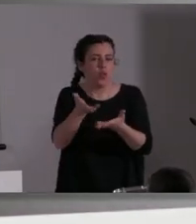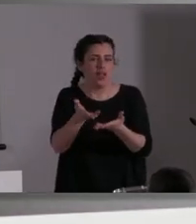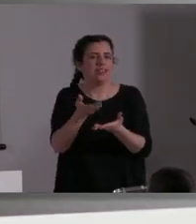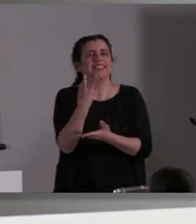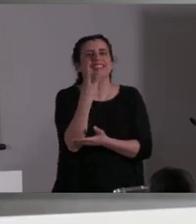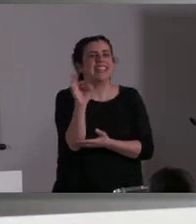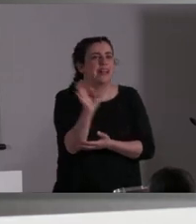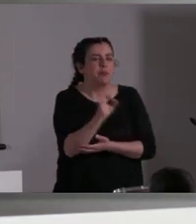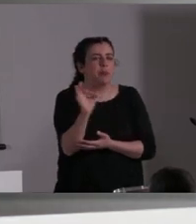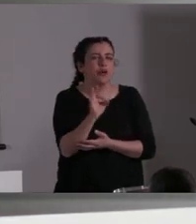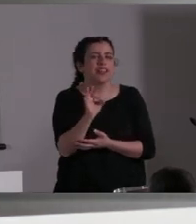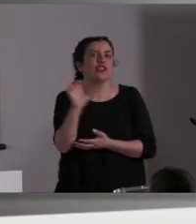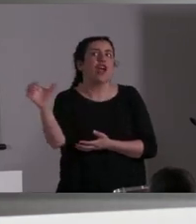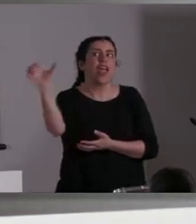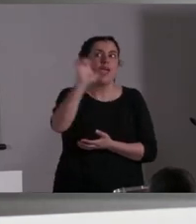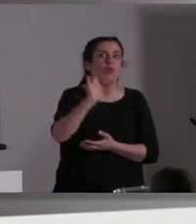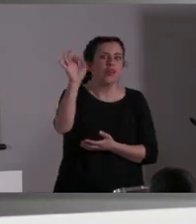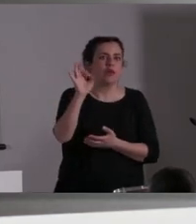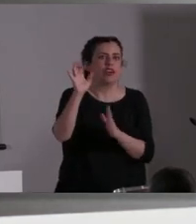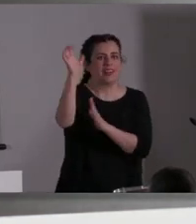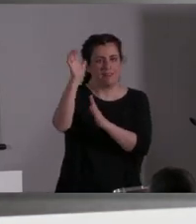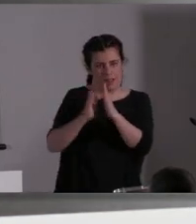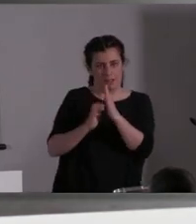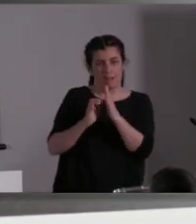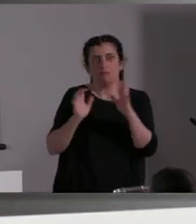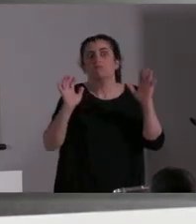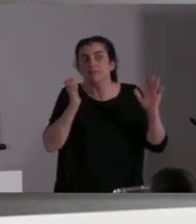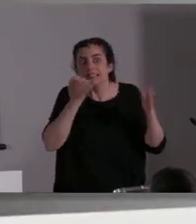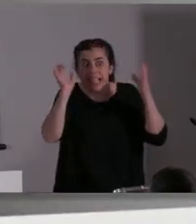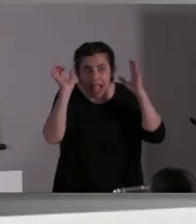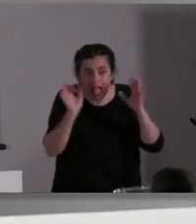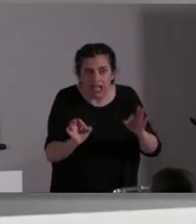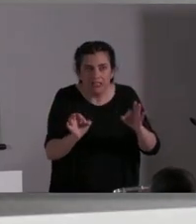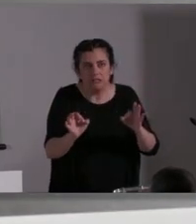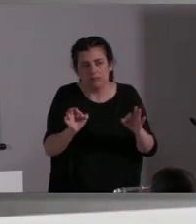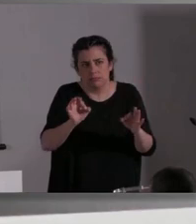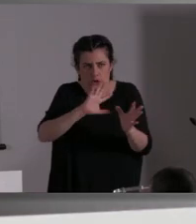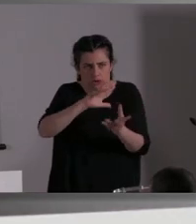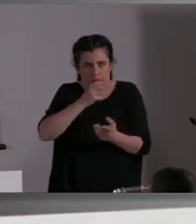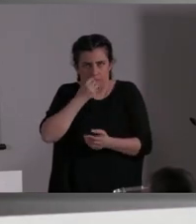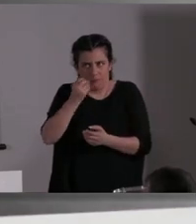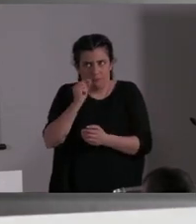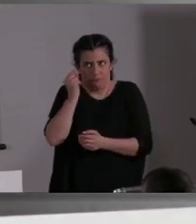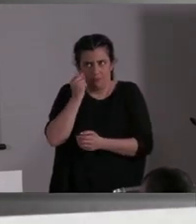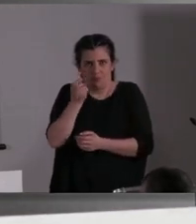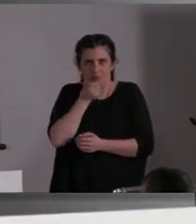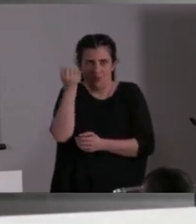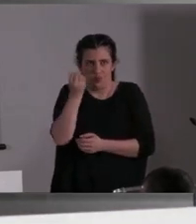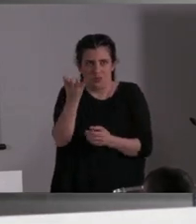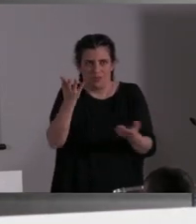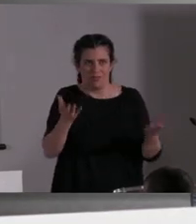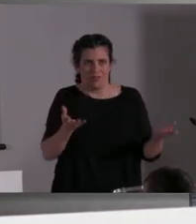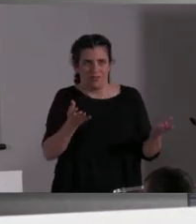de rebaja sobre el Euribor. Si fuese así, si se confirmase esto, es muy buena noticia porque esto estaríamos hablando,